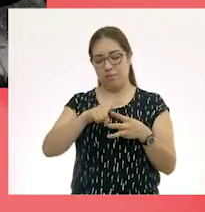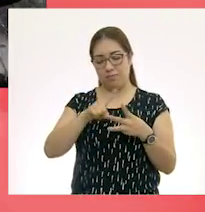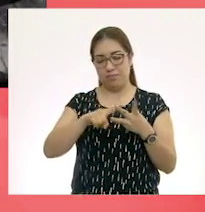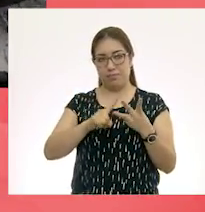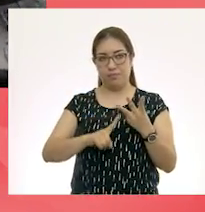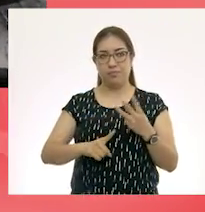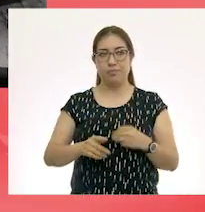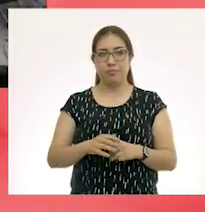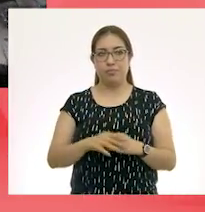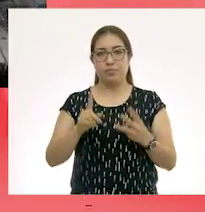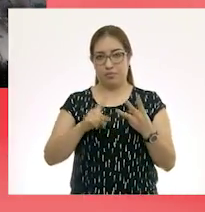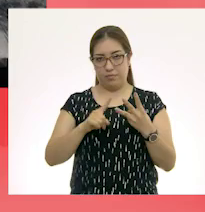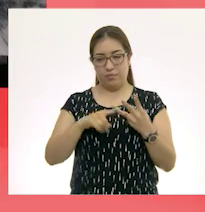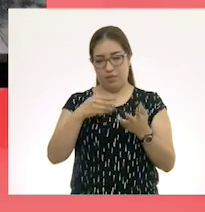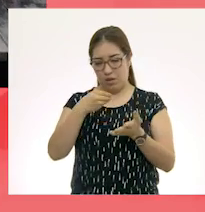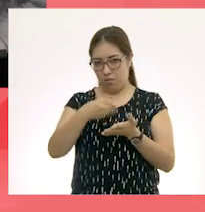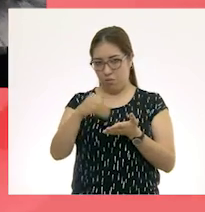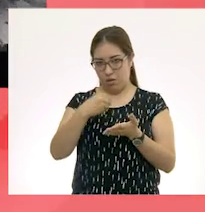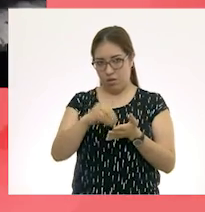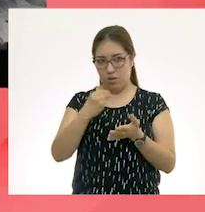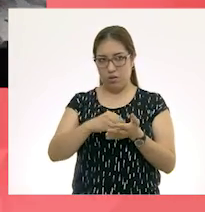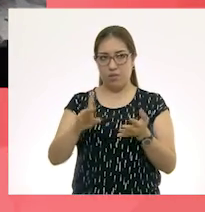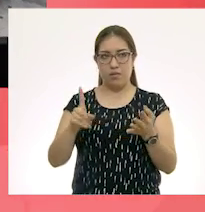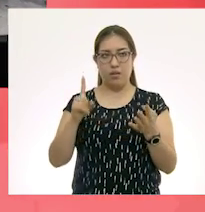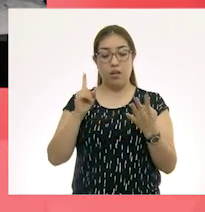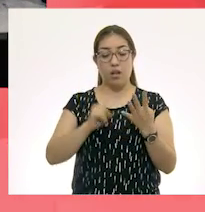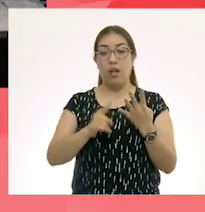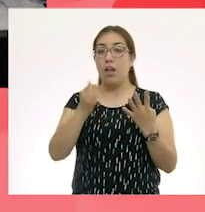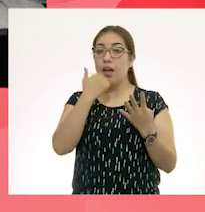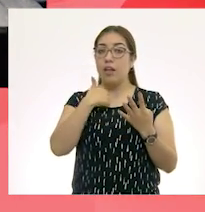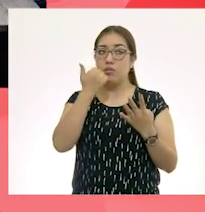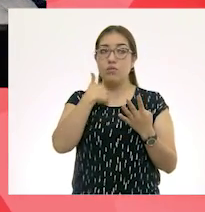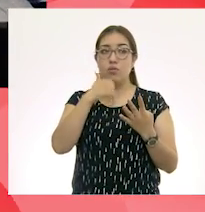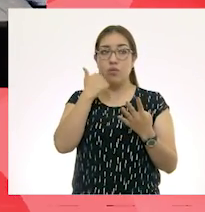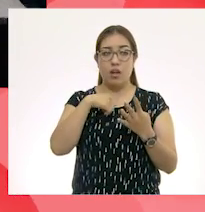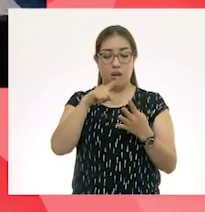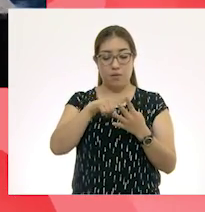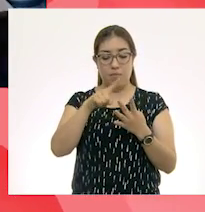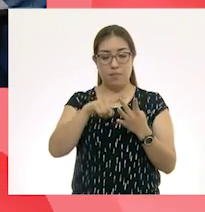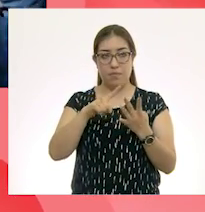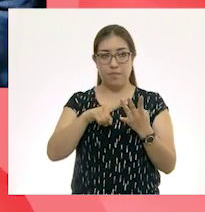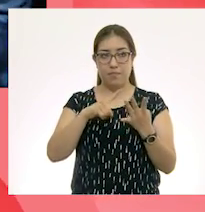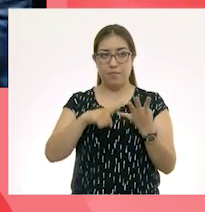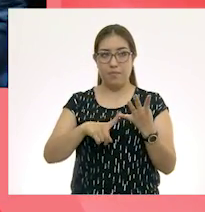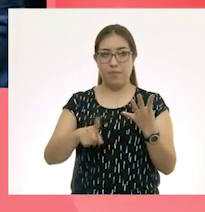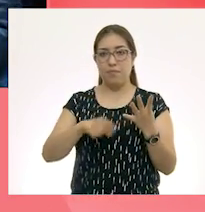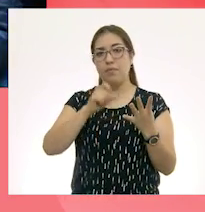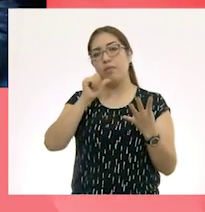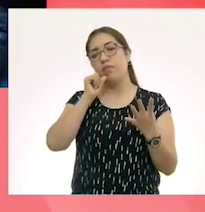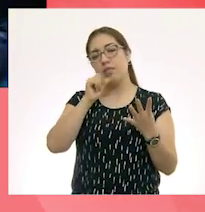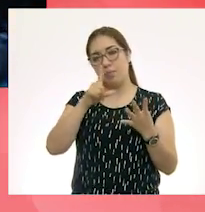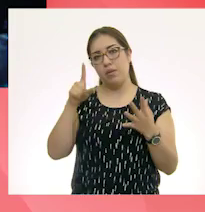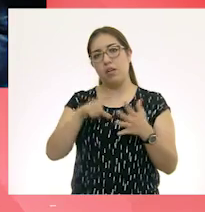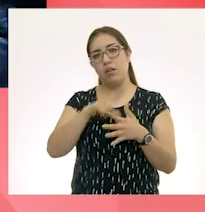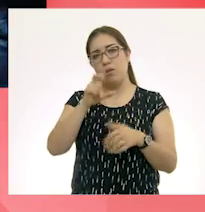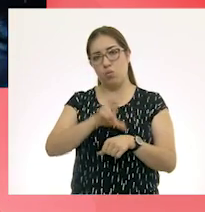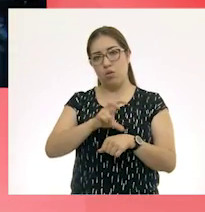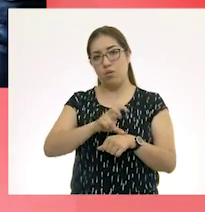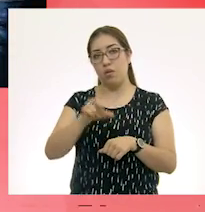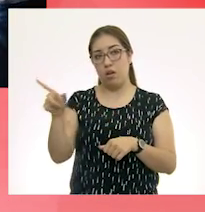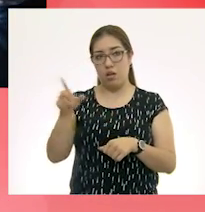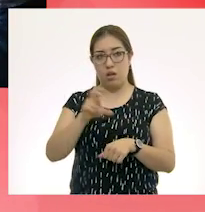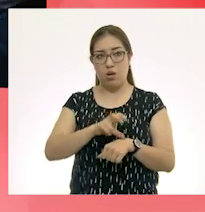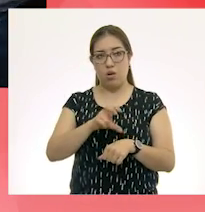manteca. Manteca de puerco. Sí, y azúcar. El azúcar al gusto. Y huevo, se hierve el huevo